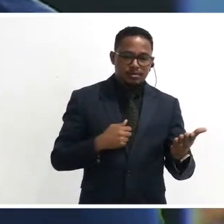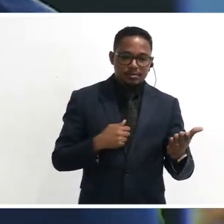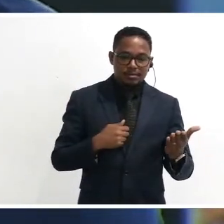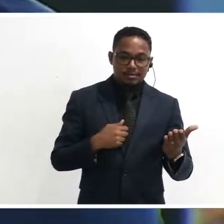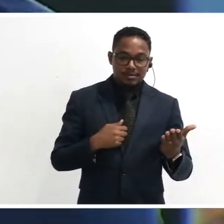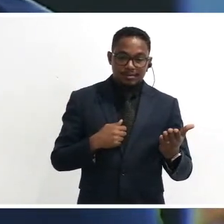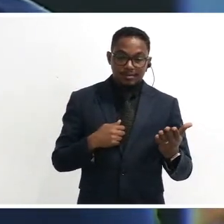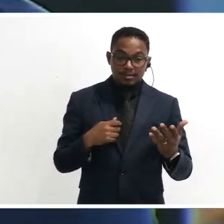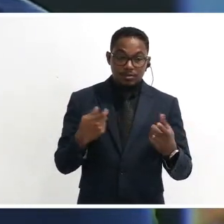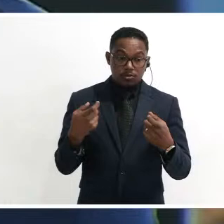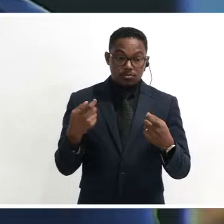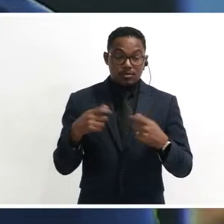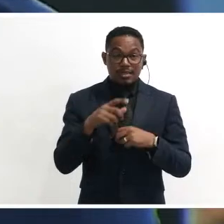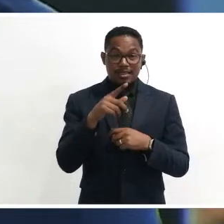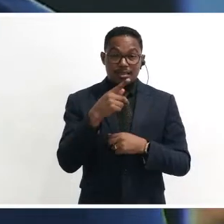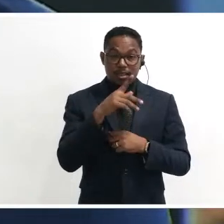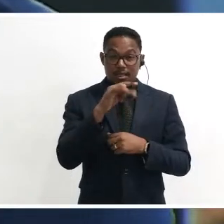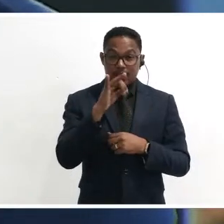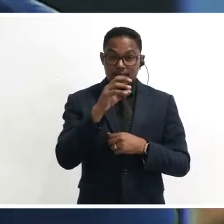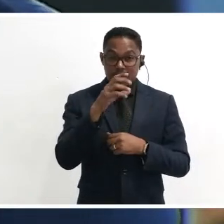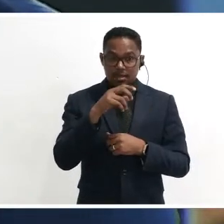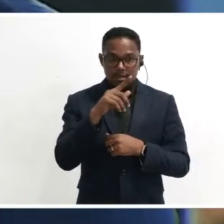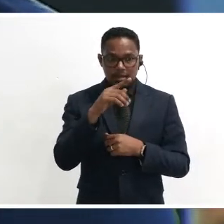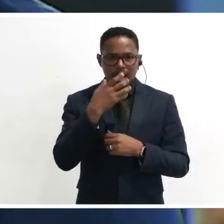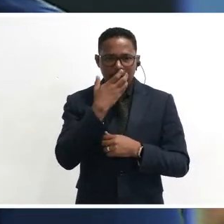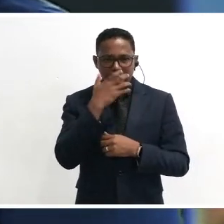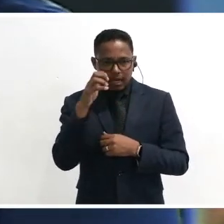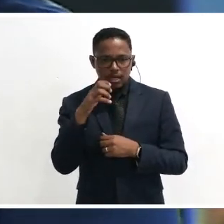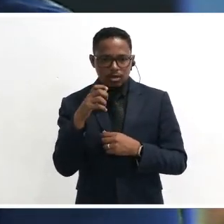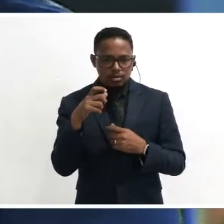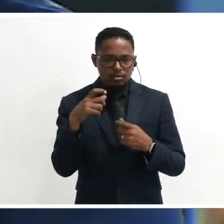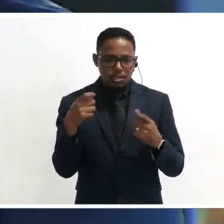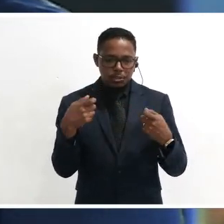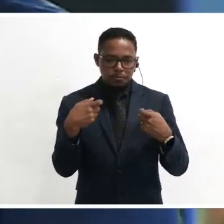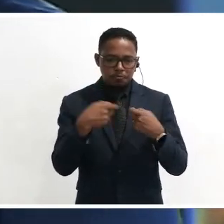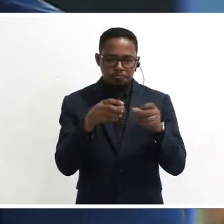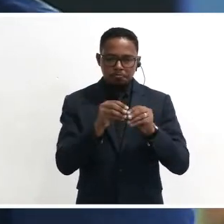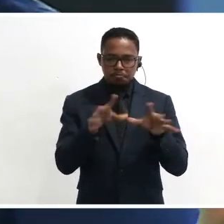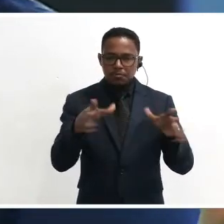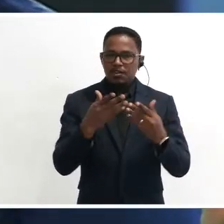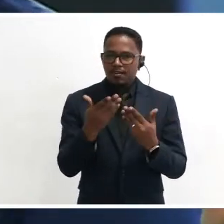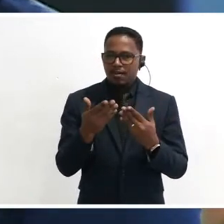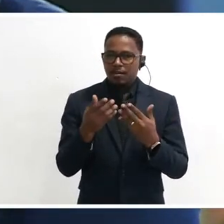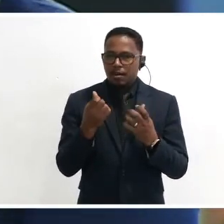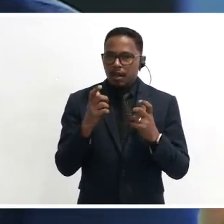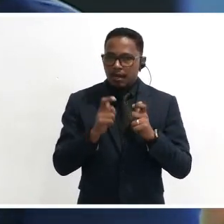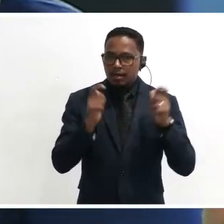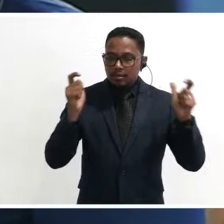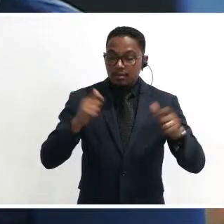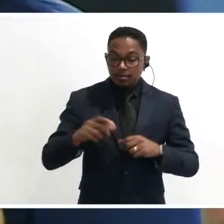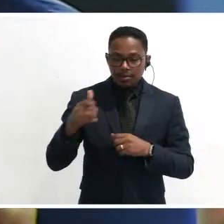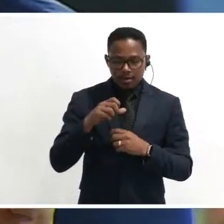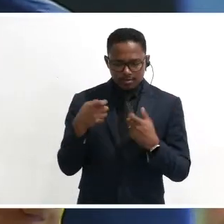alta conductividad térmica y entonces con todo el tema de los semiconductores, ¿cuál es el